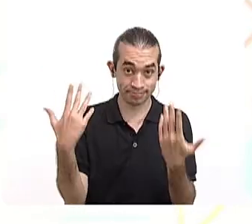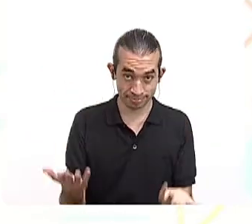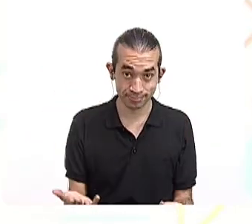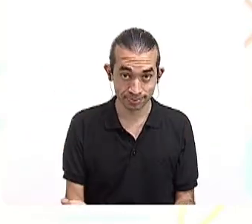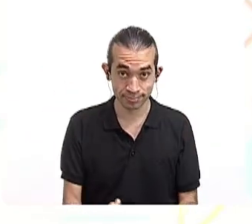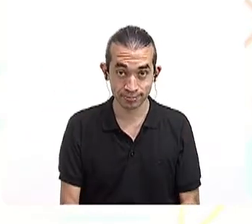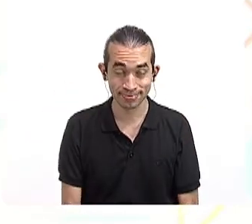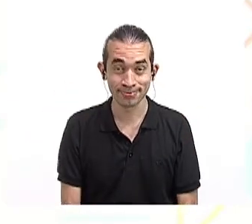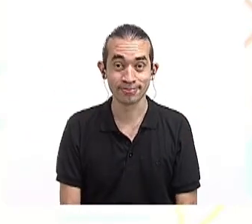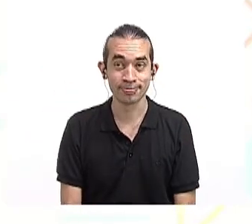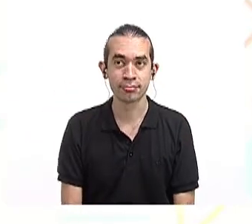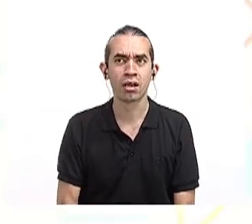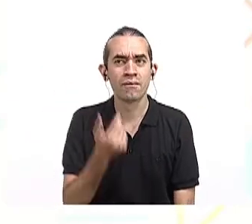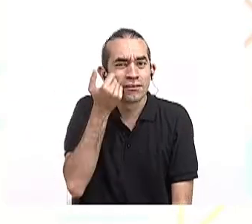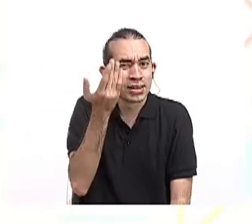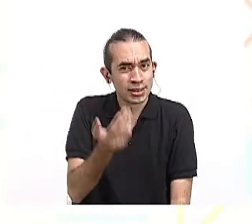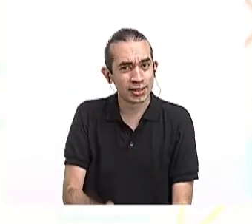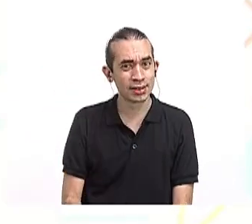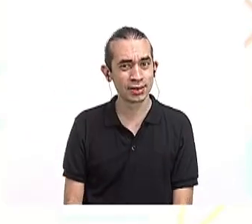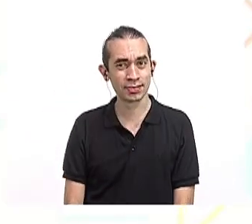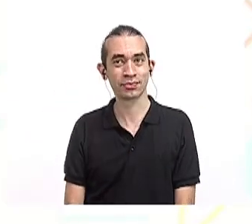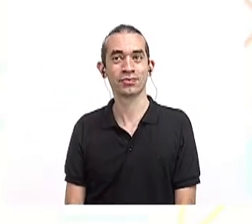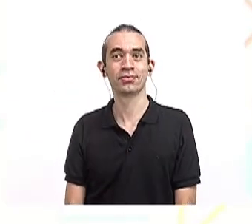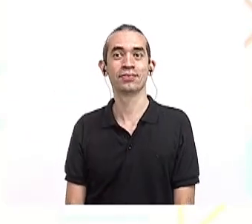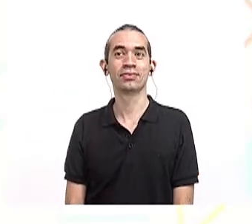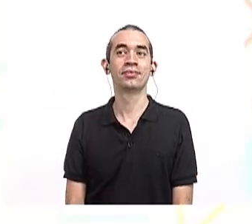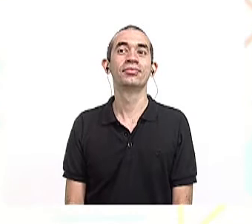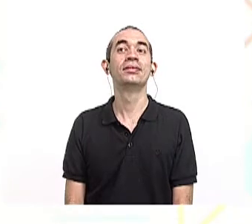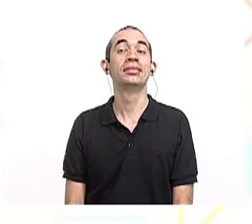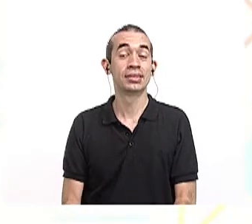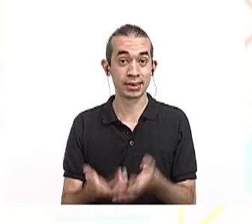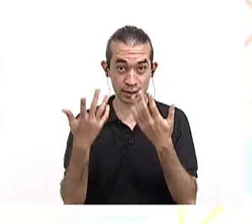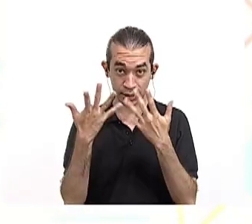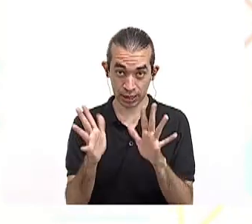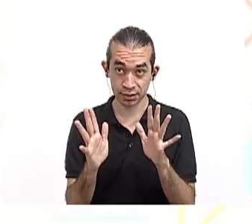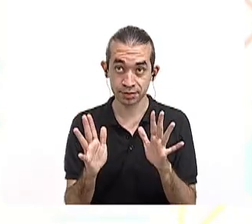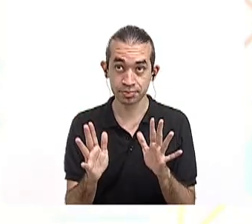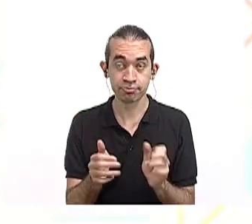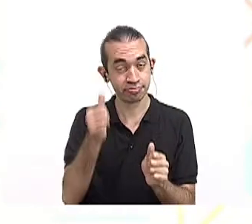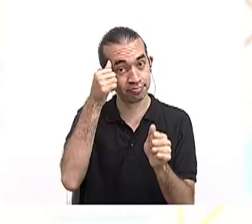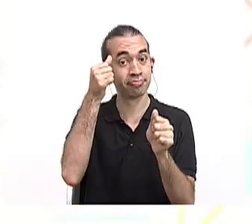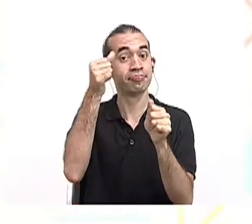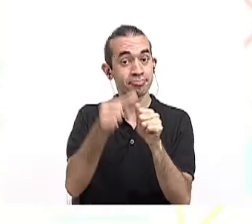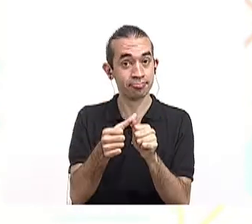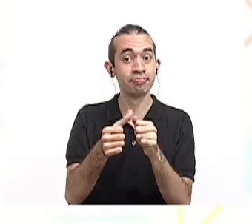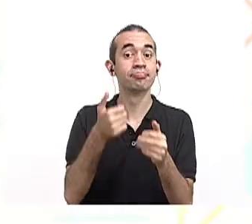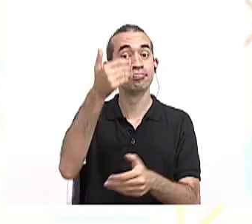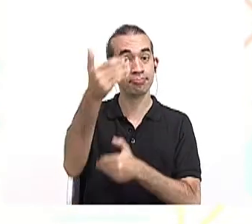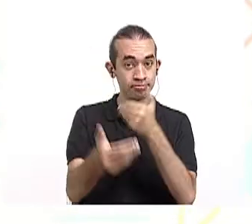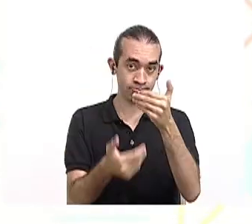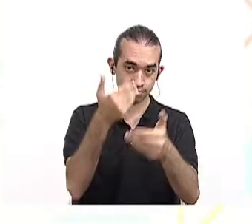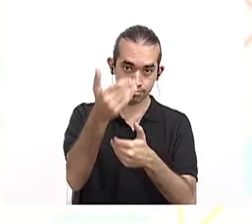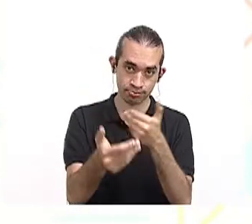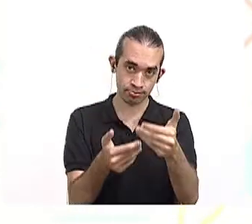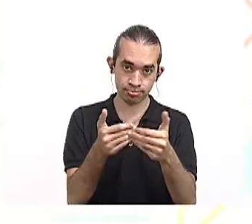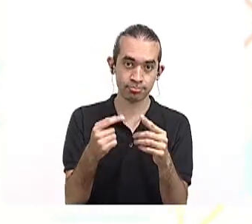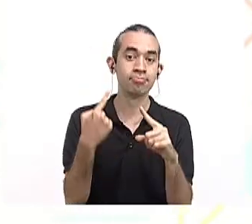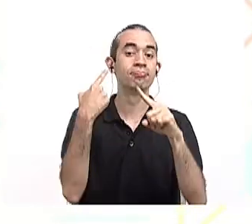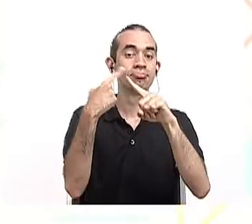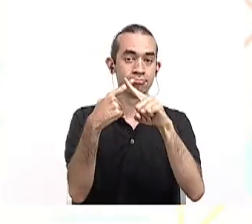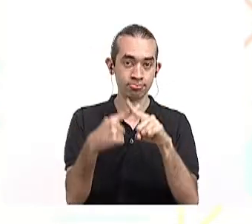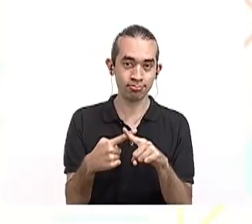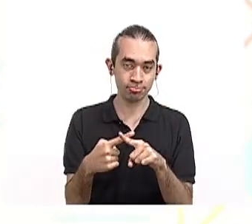Entonces, ¿ven qué fácil? Entonces ahora recordamos el proceso para